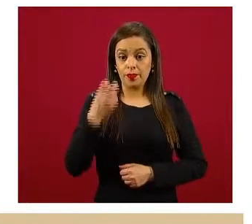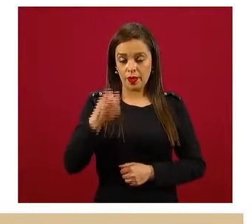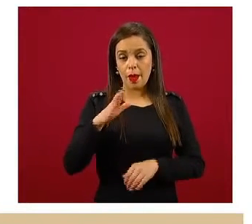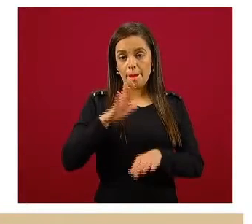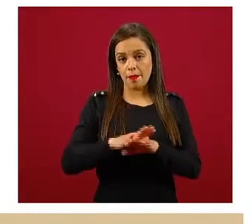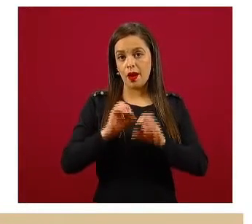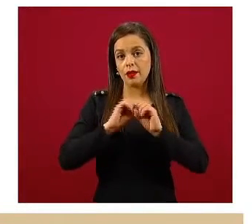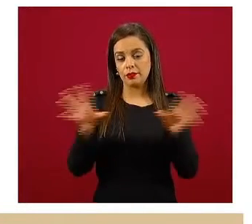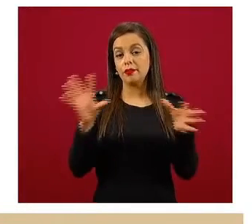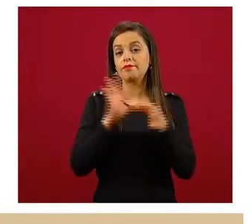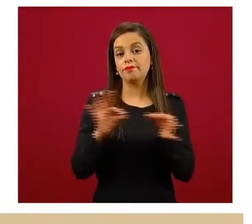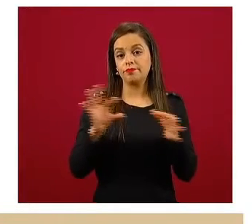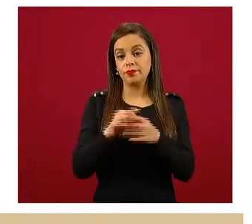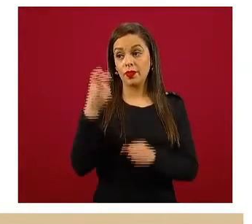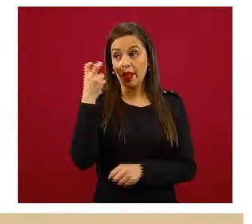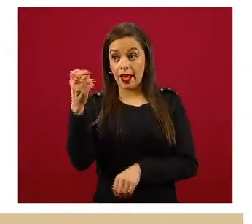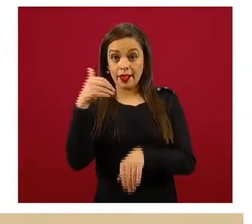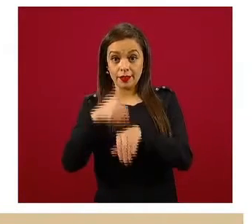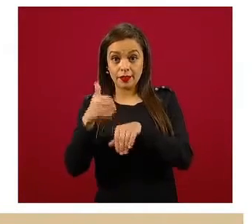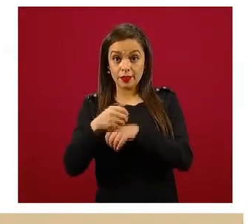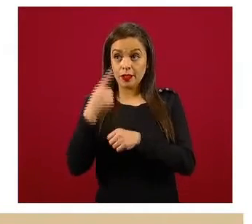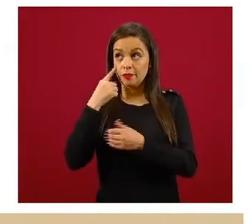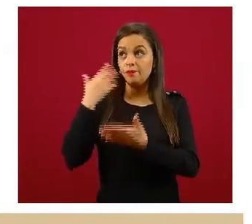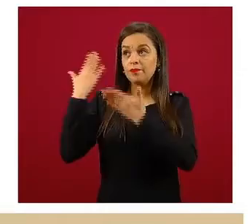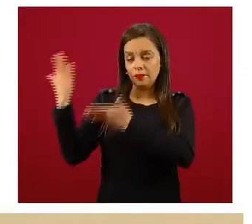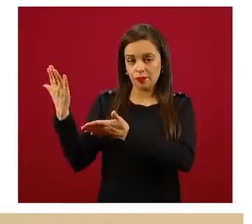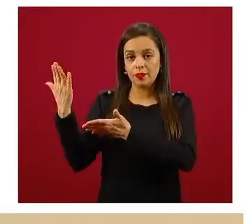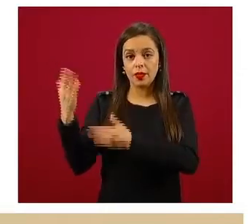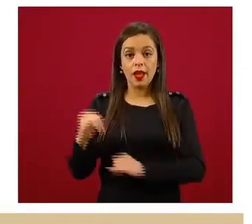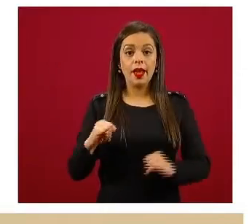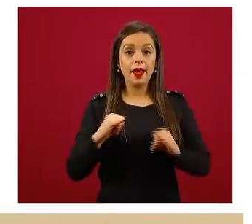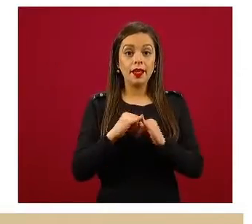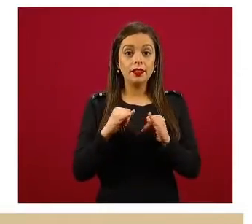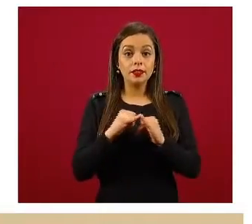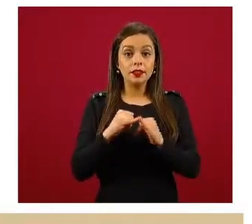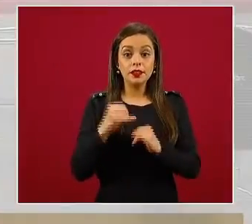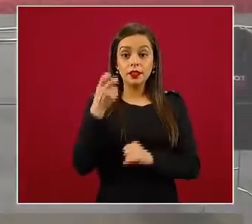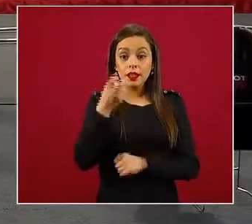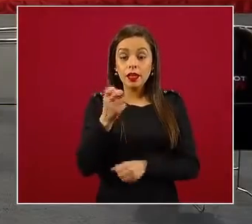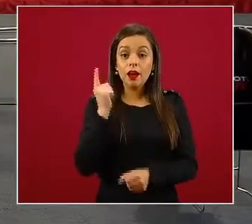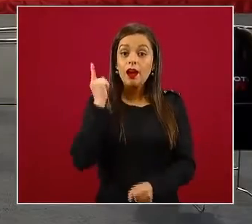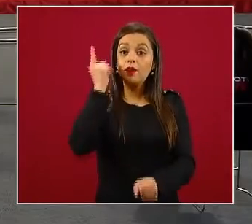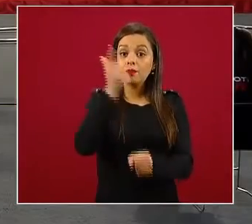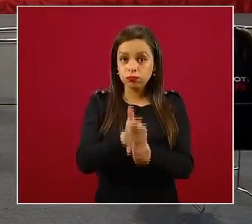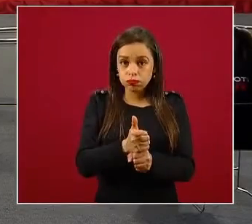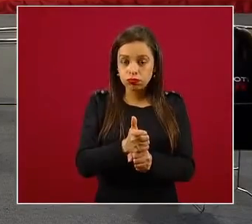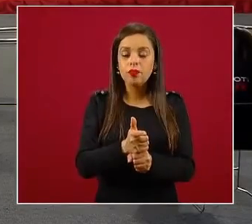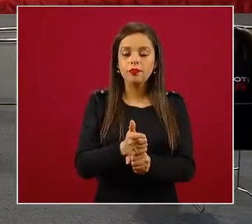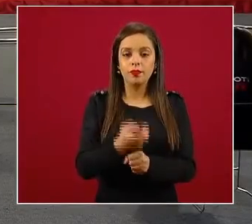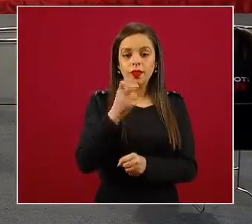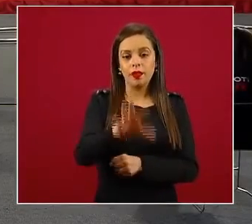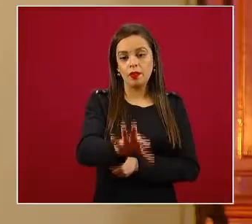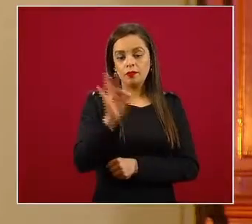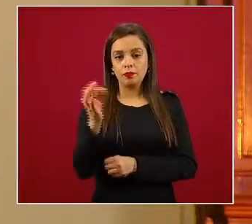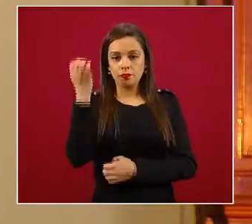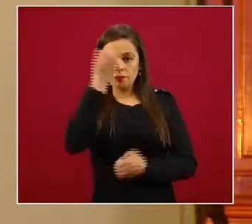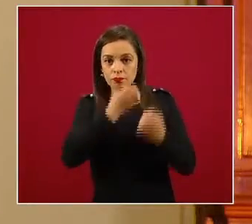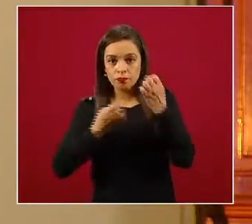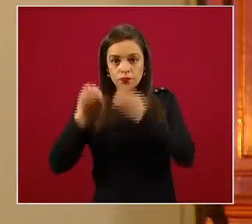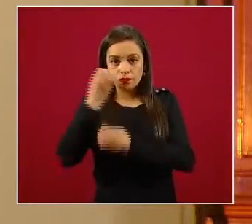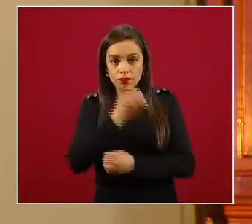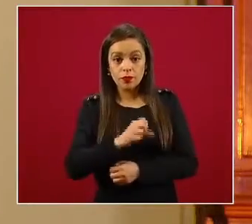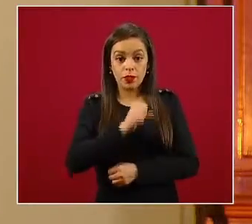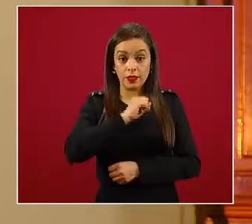números pertenecen precisamente a la institución que en su momento detectó, estudió y por lo tanto notificó